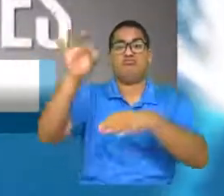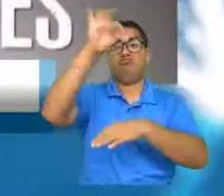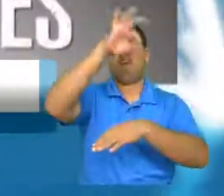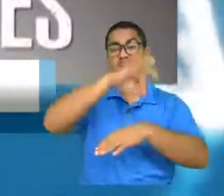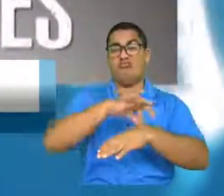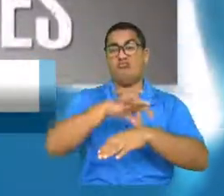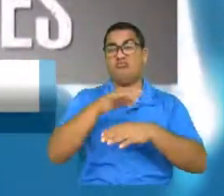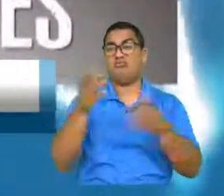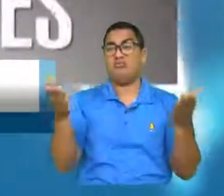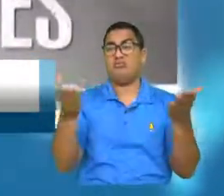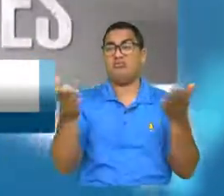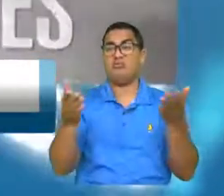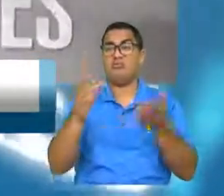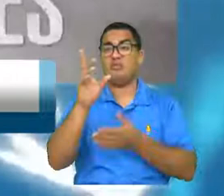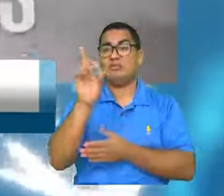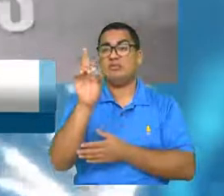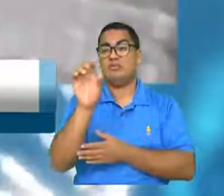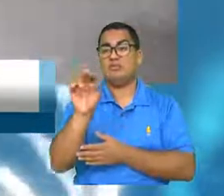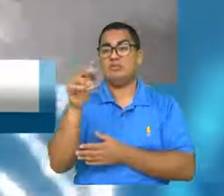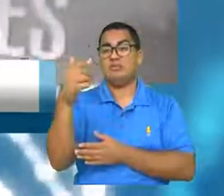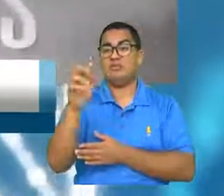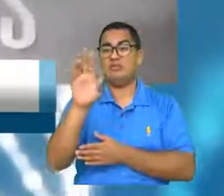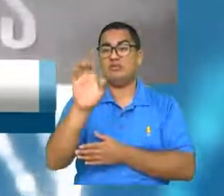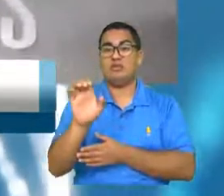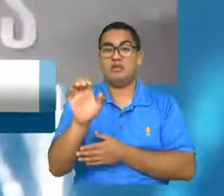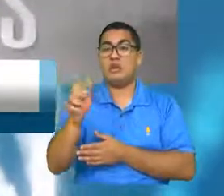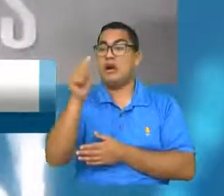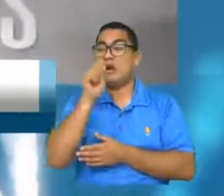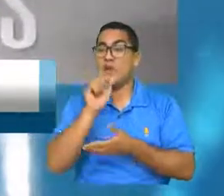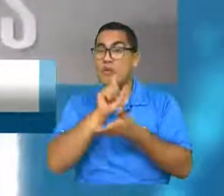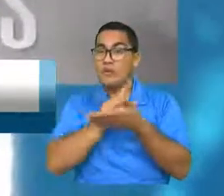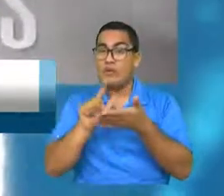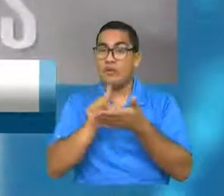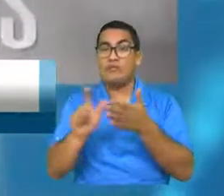limpia, es decir, en nuestro hogar. Correcto.